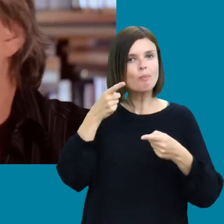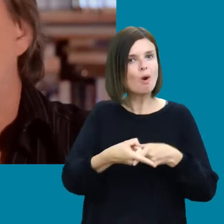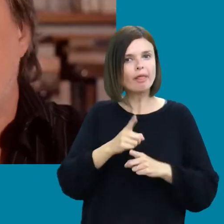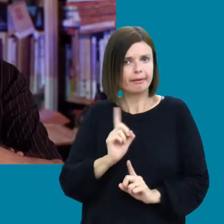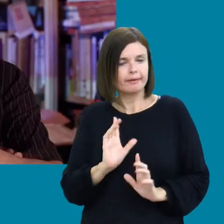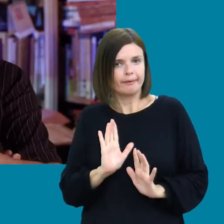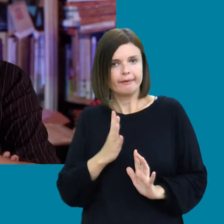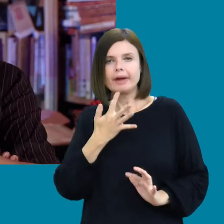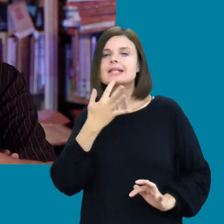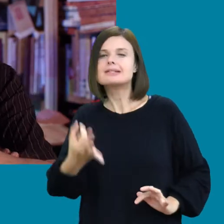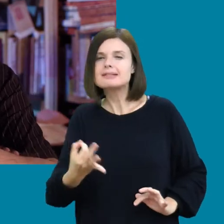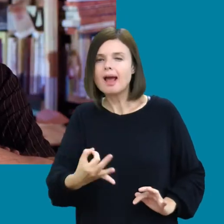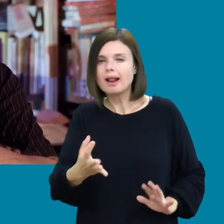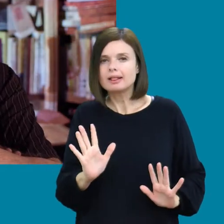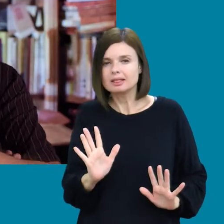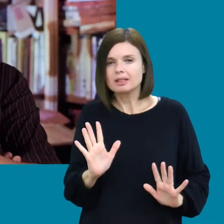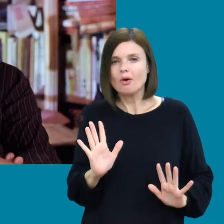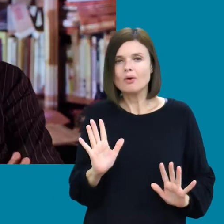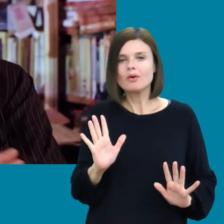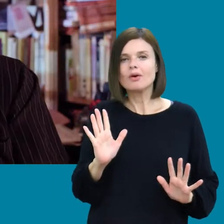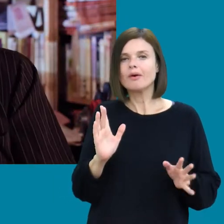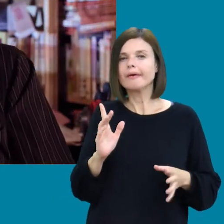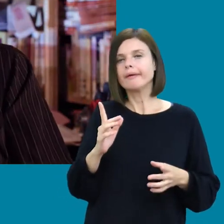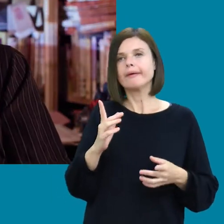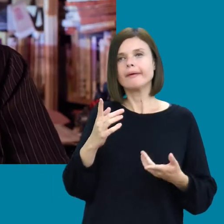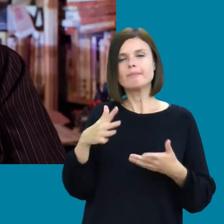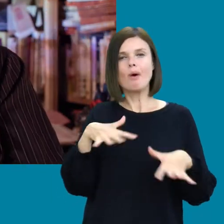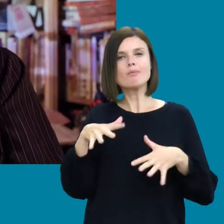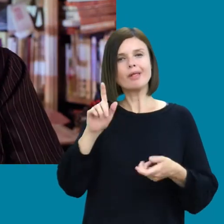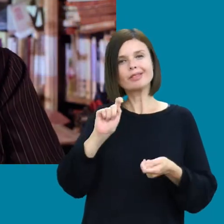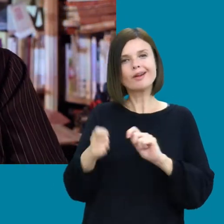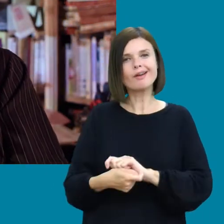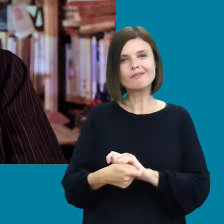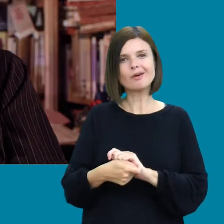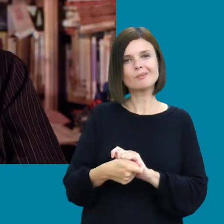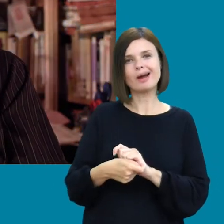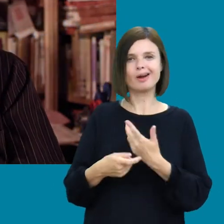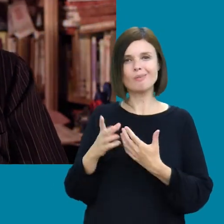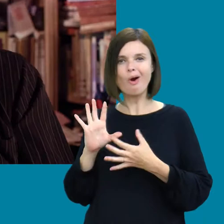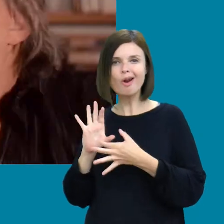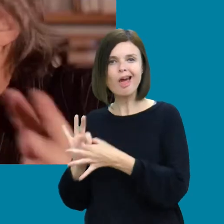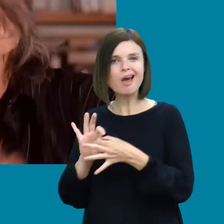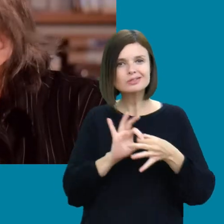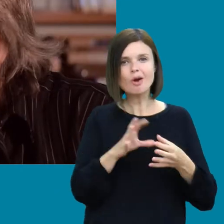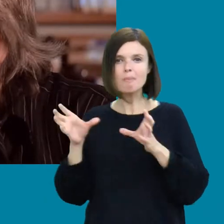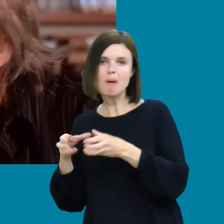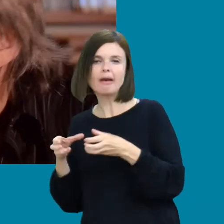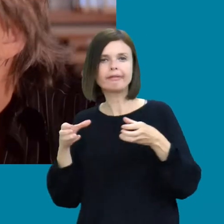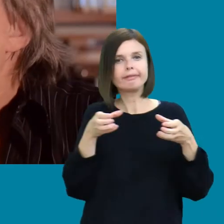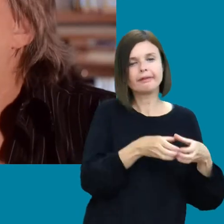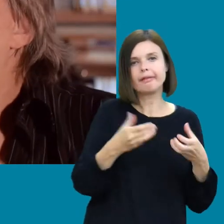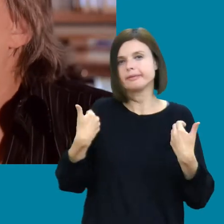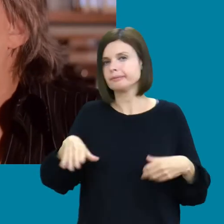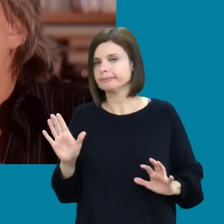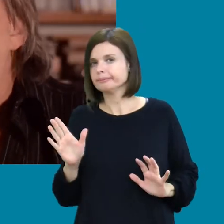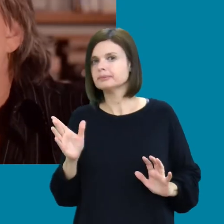que buena parte del movimiento de la reforma lo capturan los partidos tradicionales. Podríamos decir, en la Argentina hay